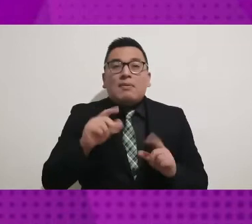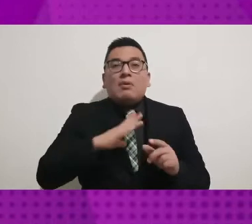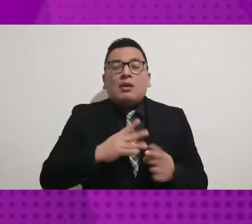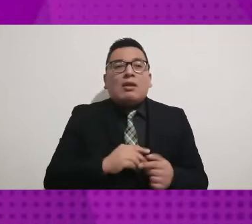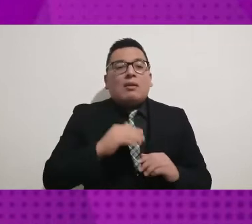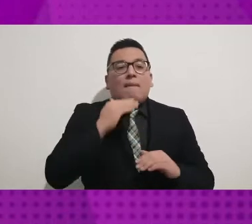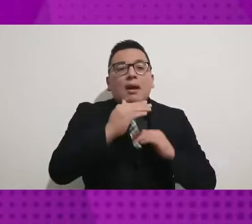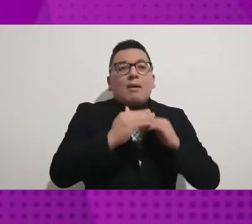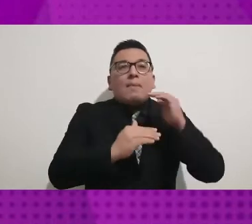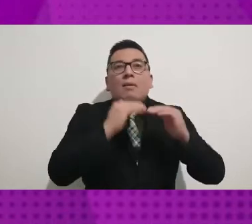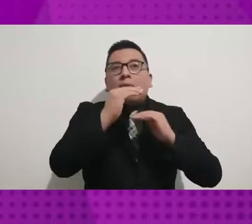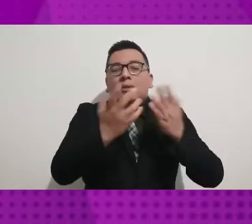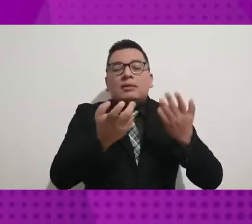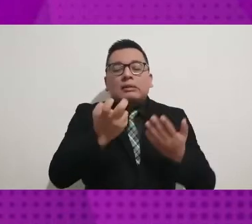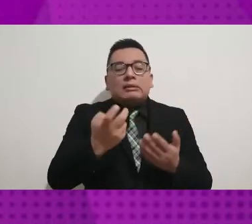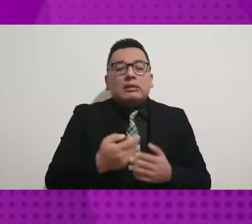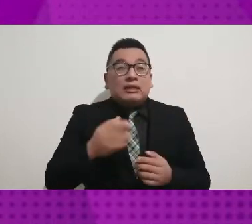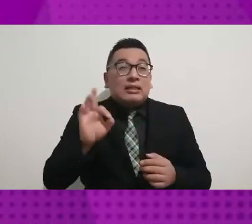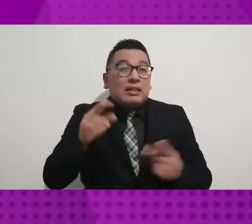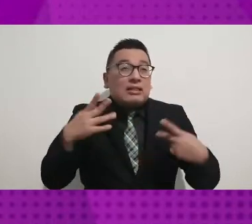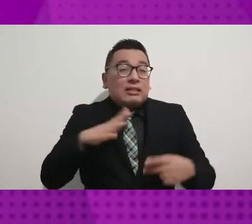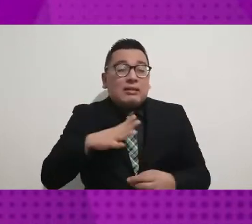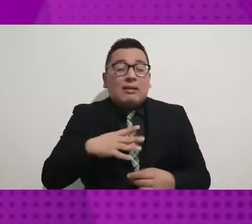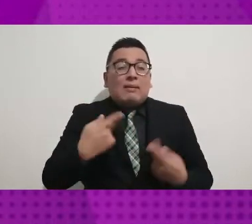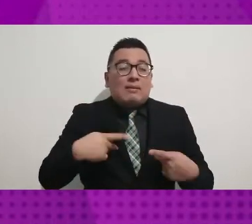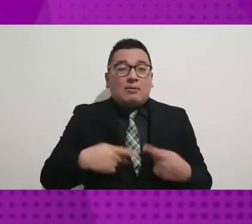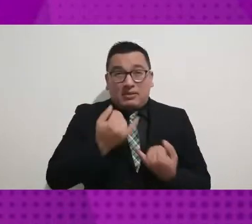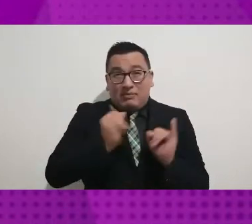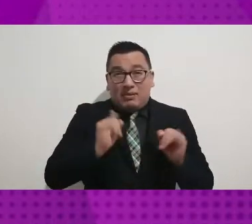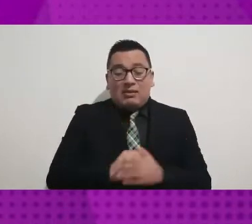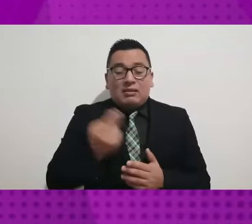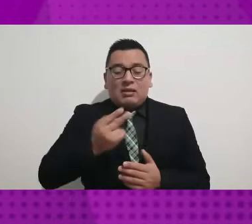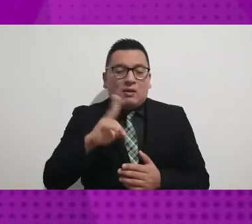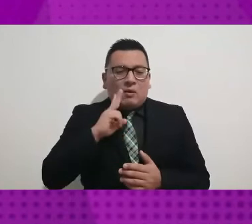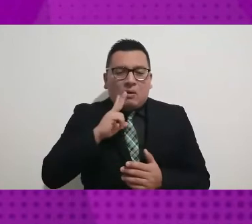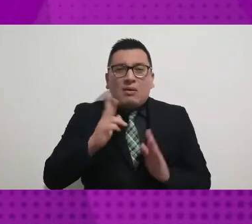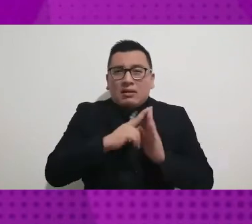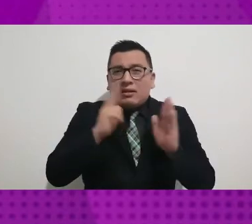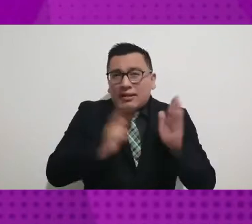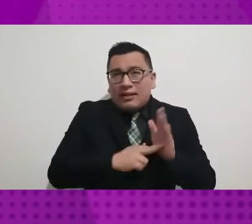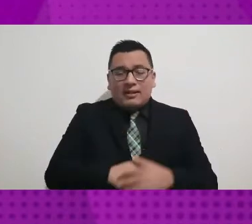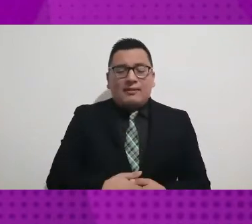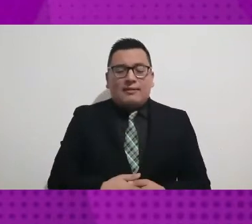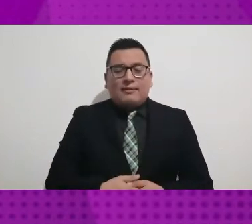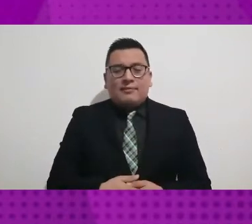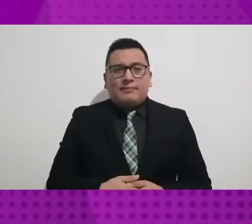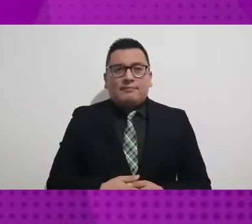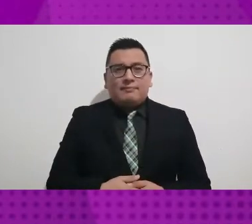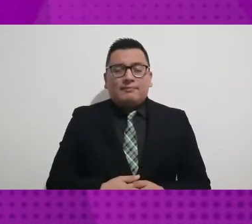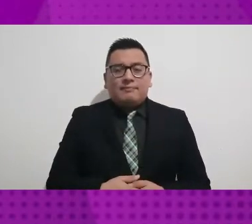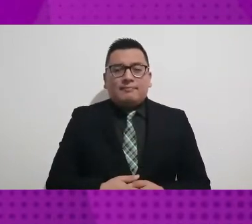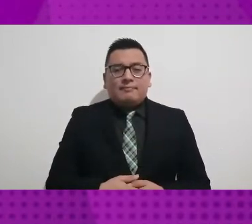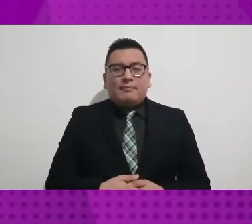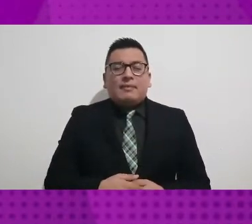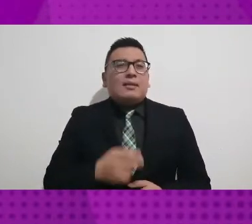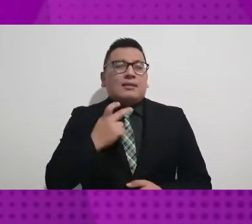candidato independiente va a participar, había que hacer una regulación e inscribirlo, establecerlo dentro de un sistema ya de